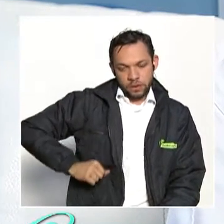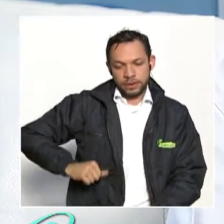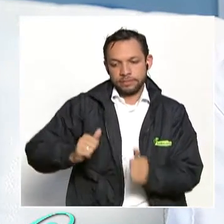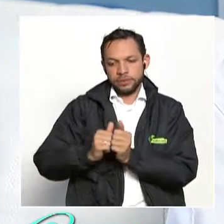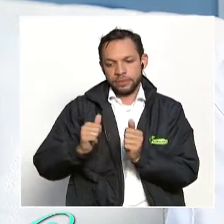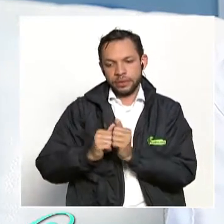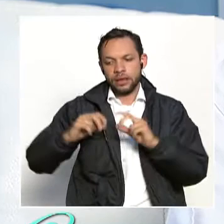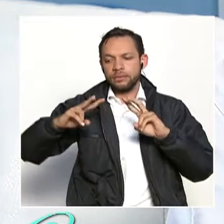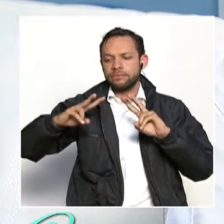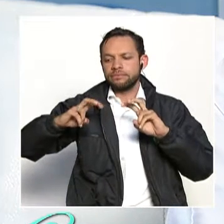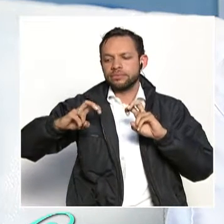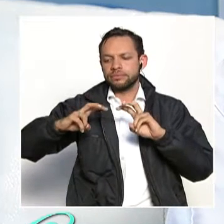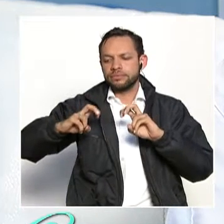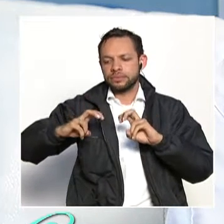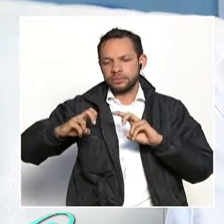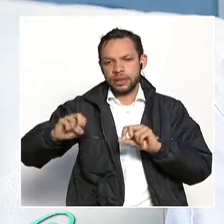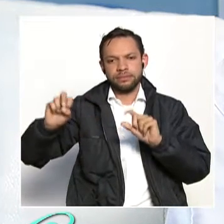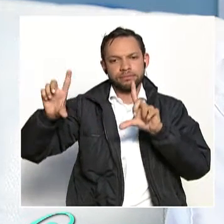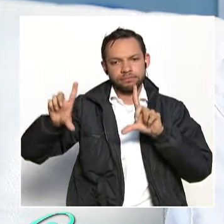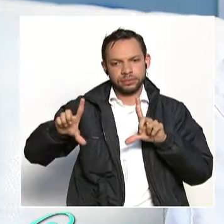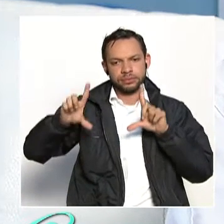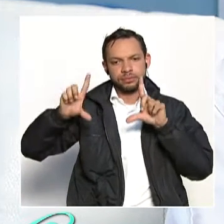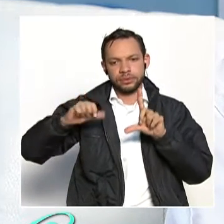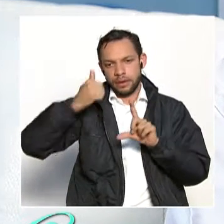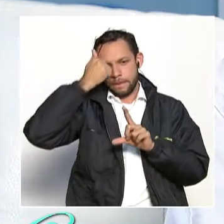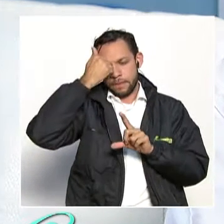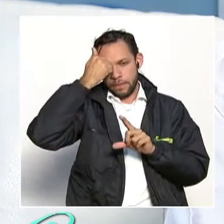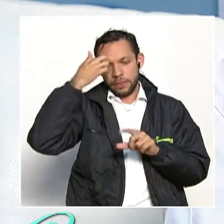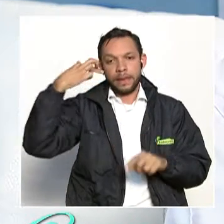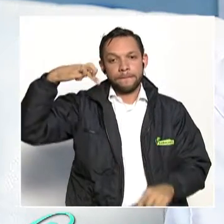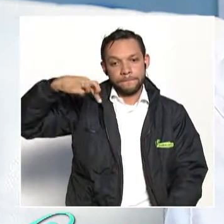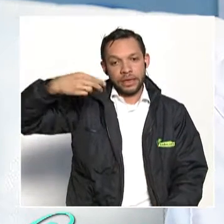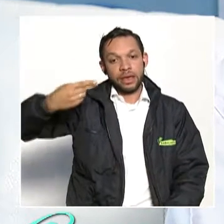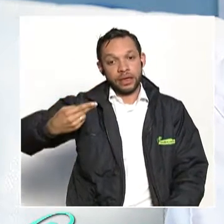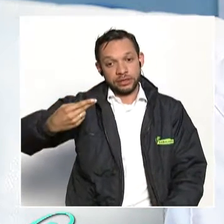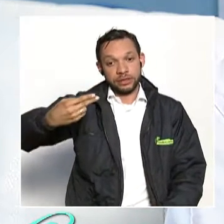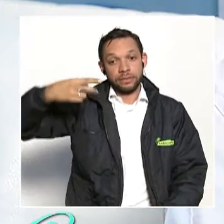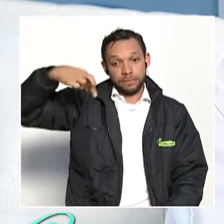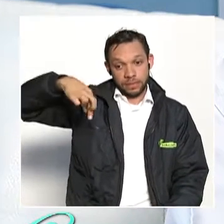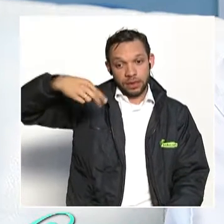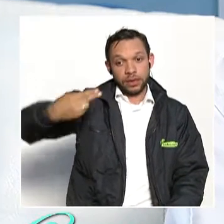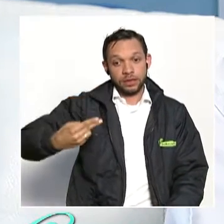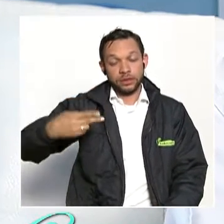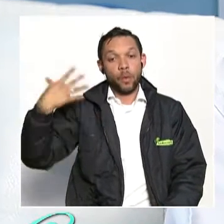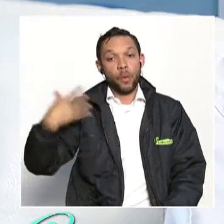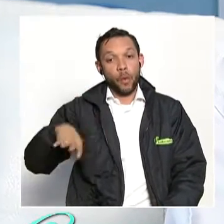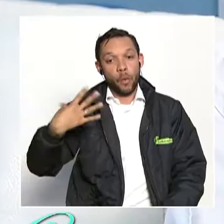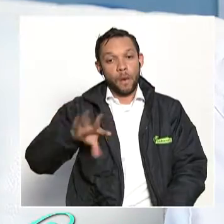la investigación, que es PhD